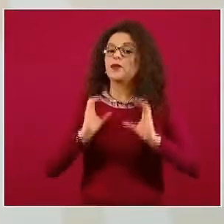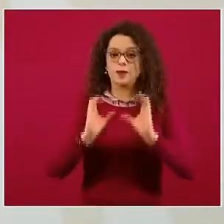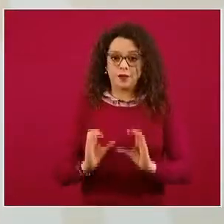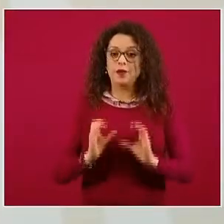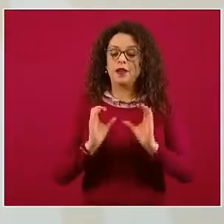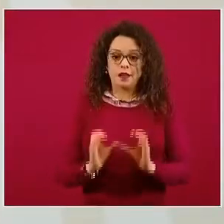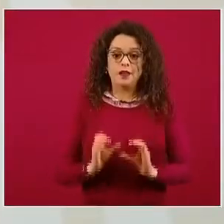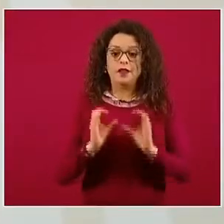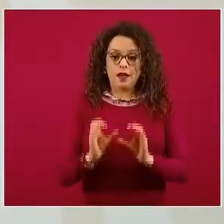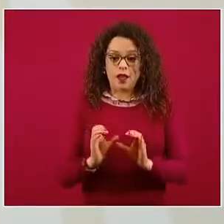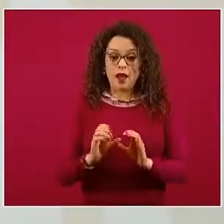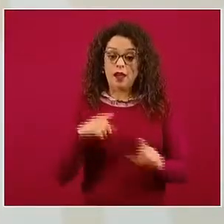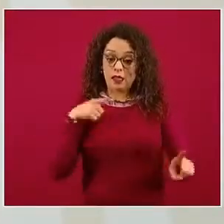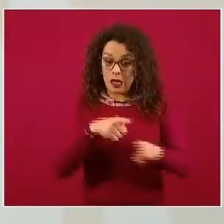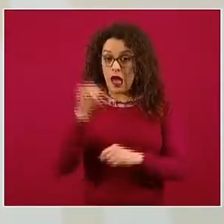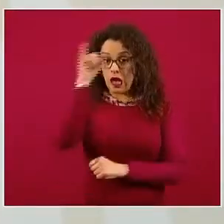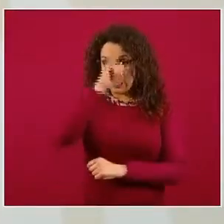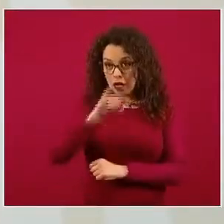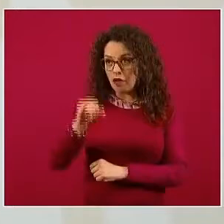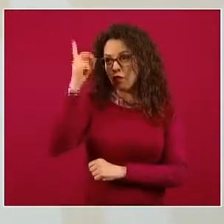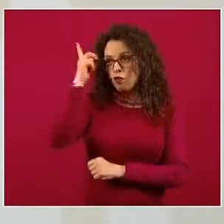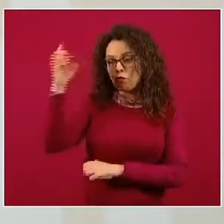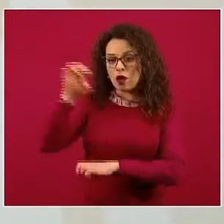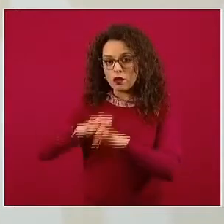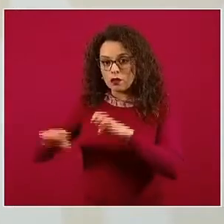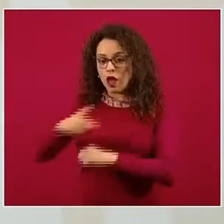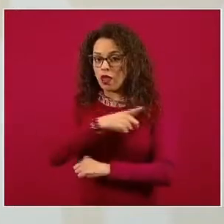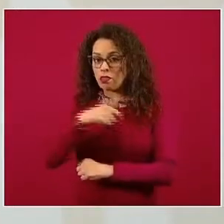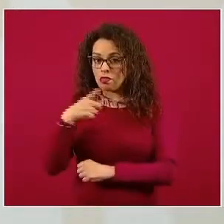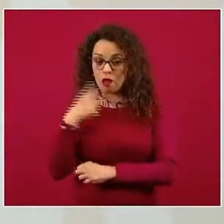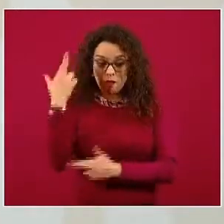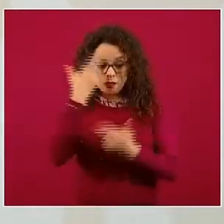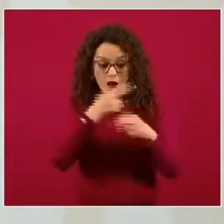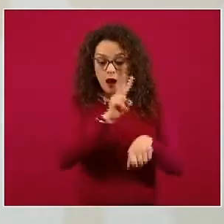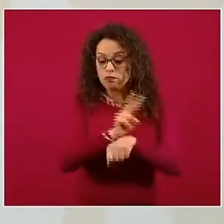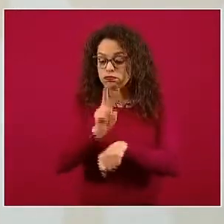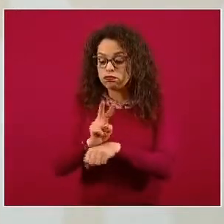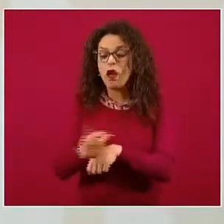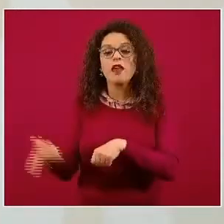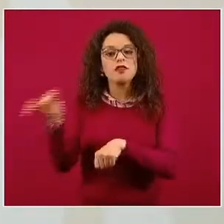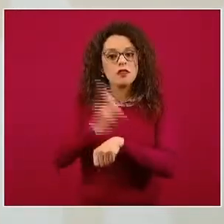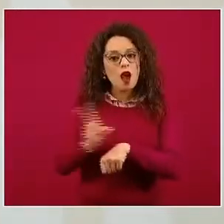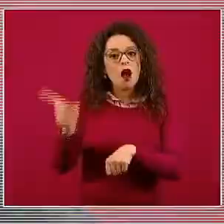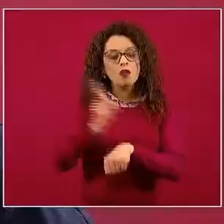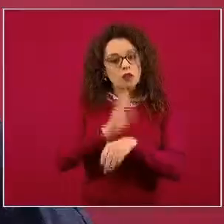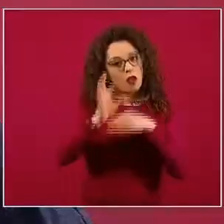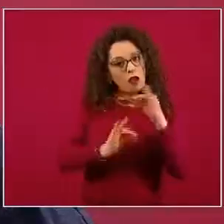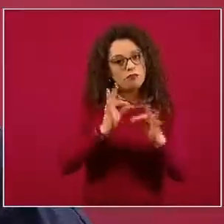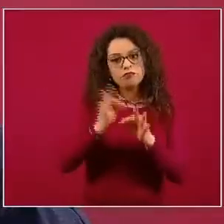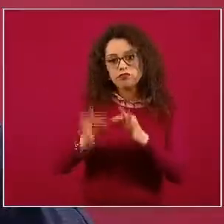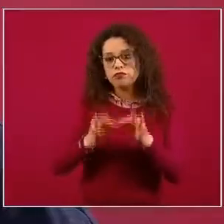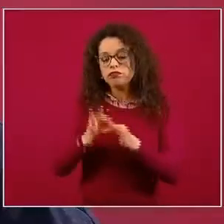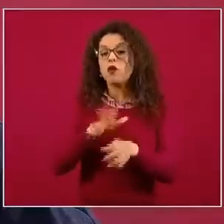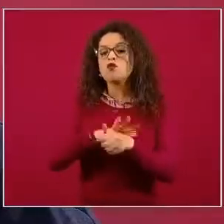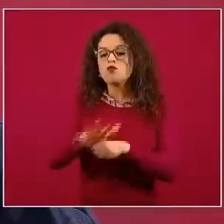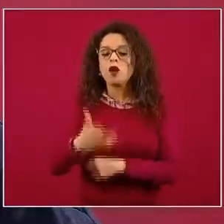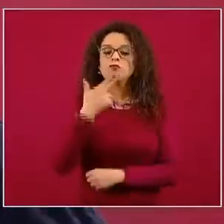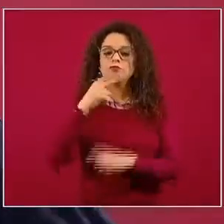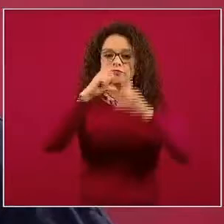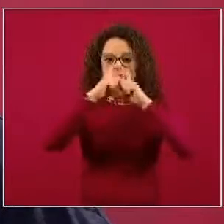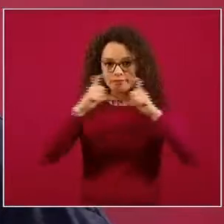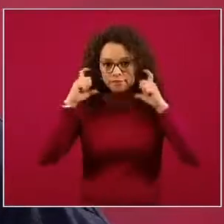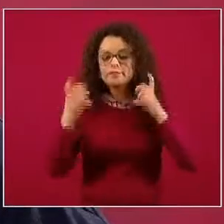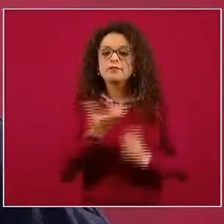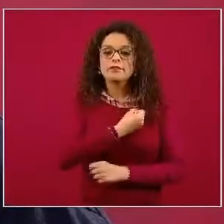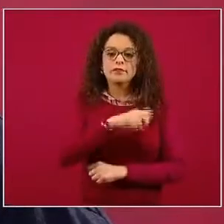los empresarios deberían de estar al pendiente todos los días de que se cumplan, que son la sana distancia, el uso del